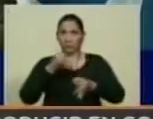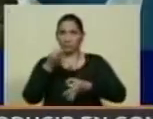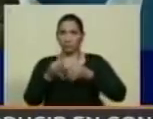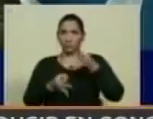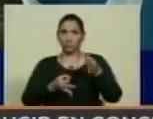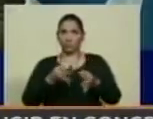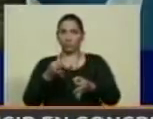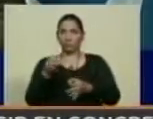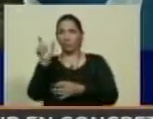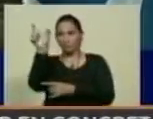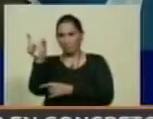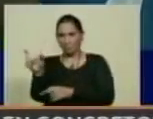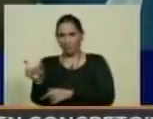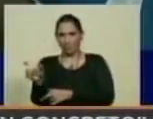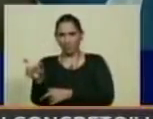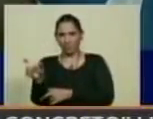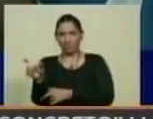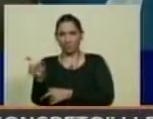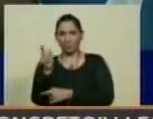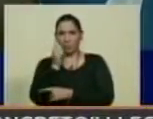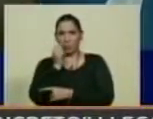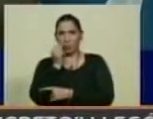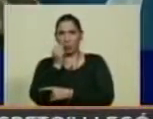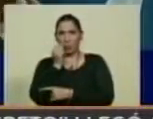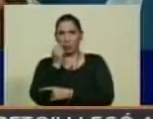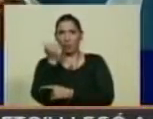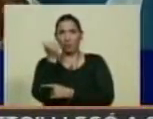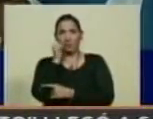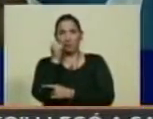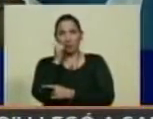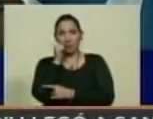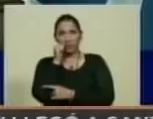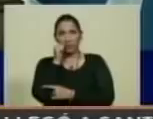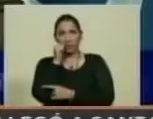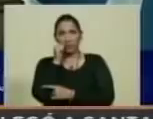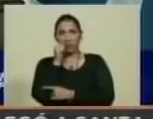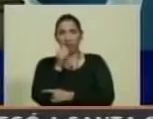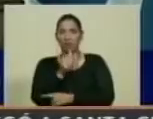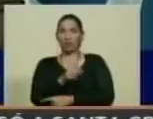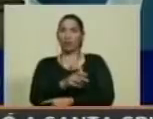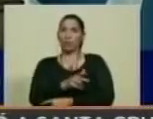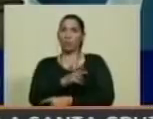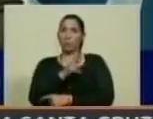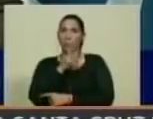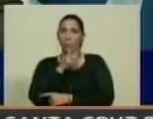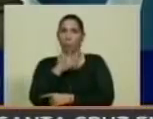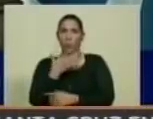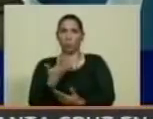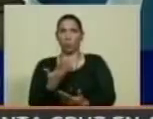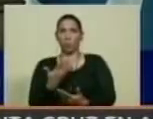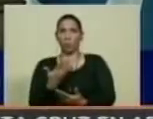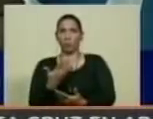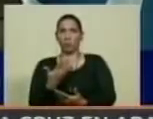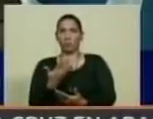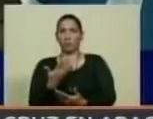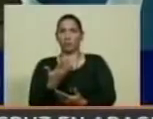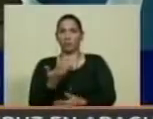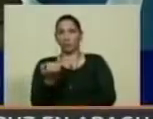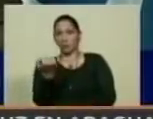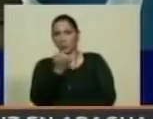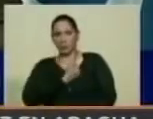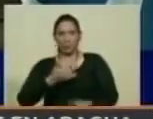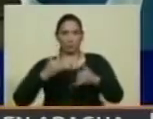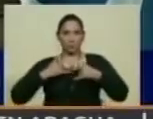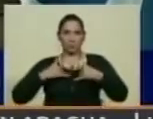dicho ciudadano, no el día sábado, sino lamentablemente el día en que él atenta contra su vida, fijada